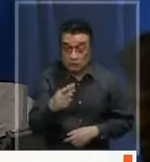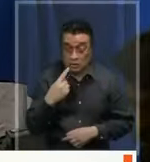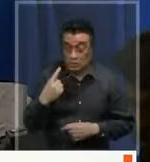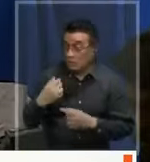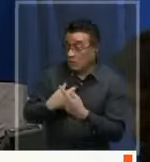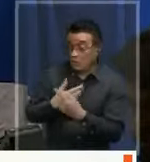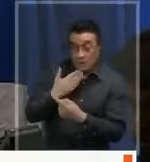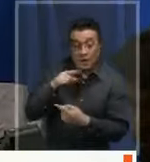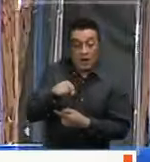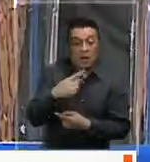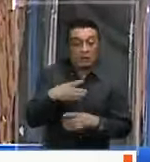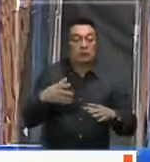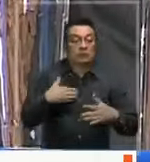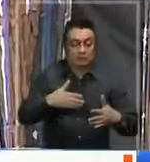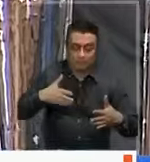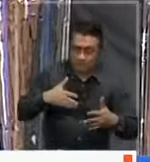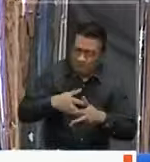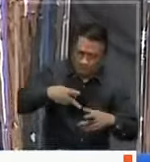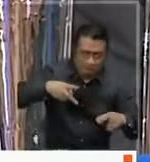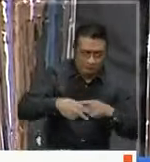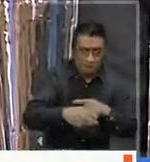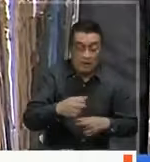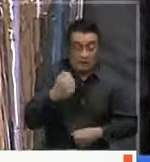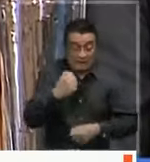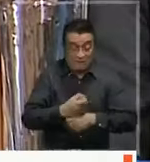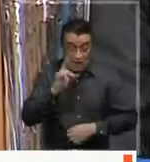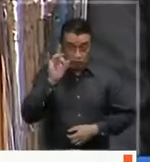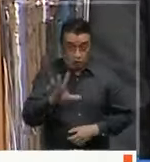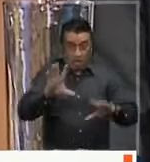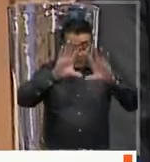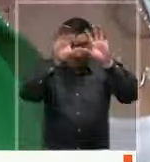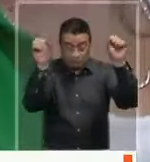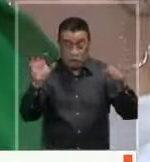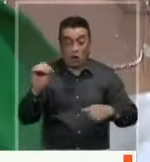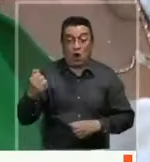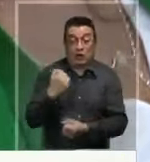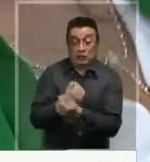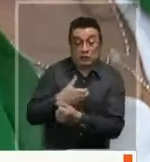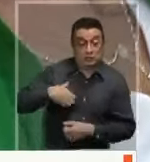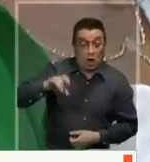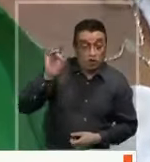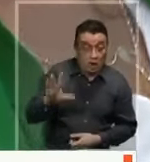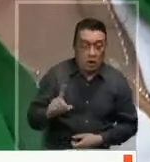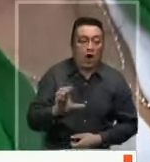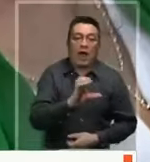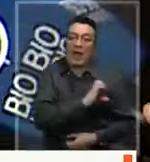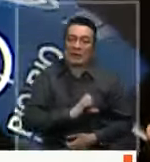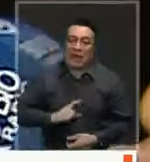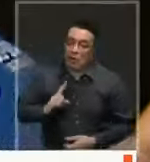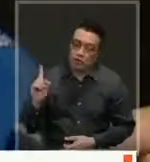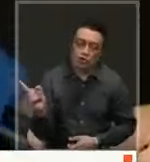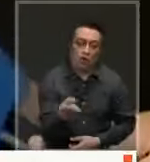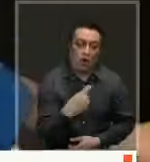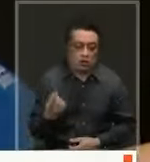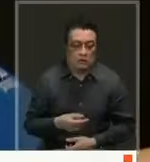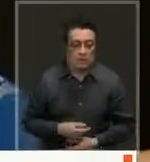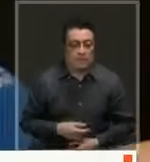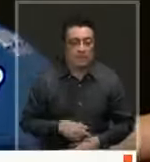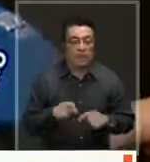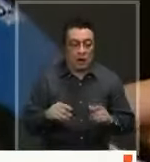escalada del crimen organizado no es tarea solo de fiscalía o de las policías sino que del Estado completo había una